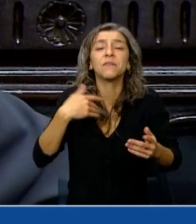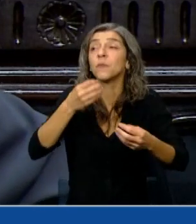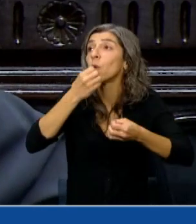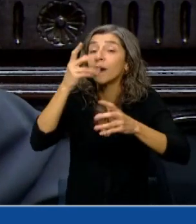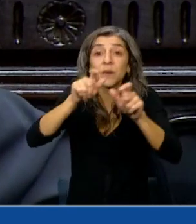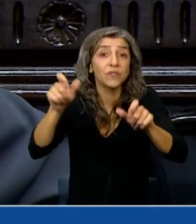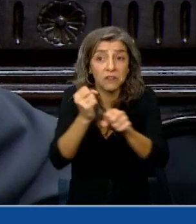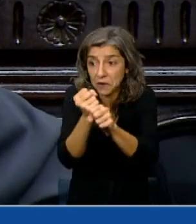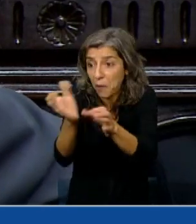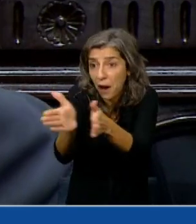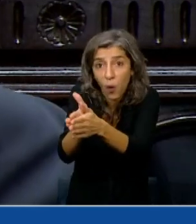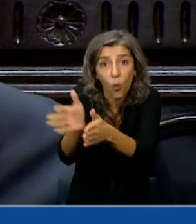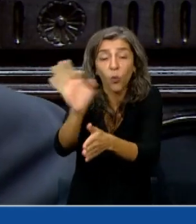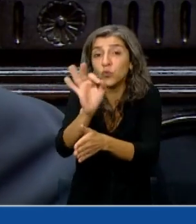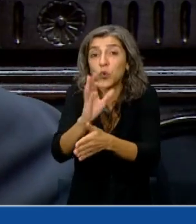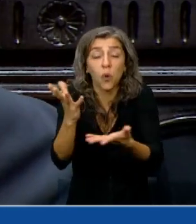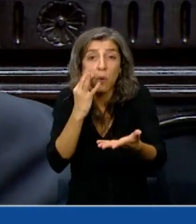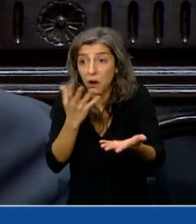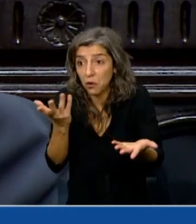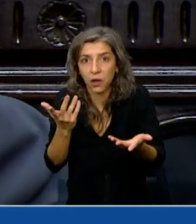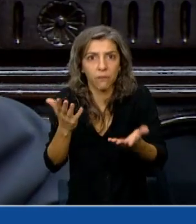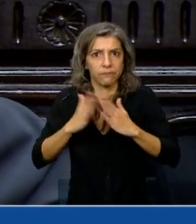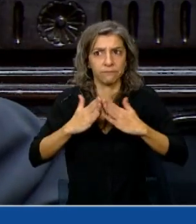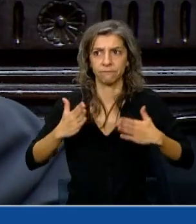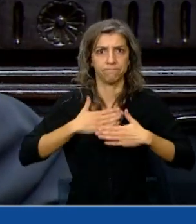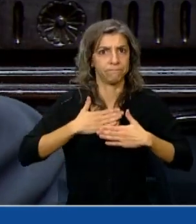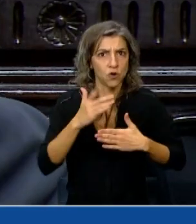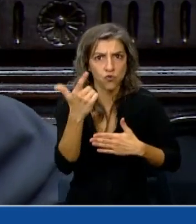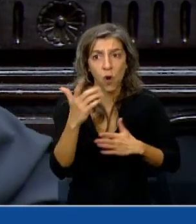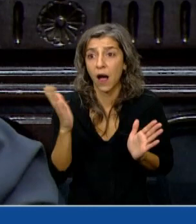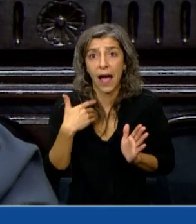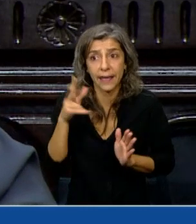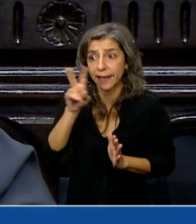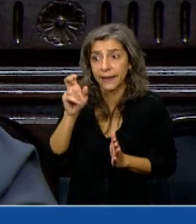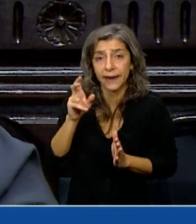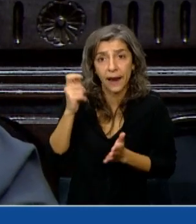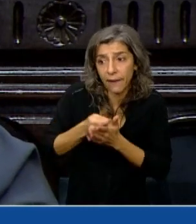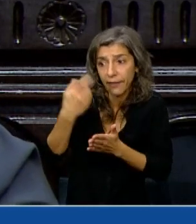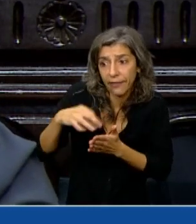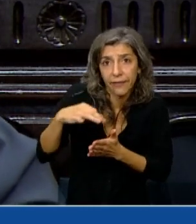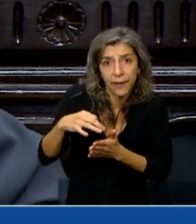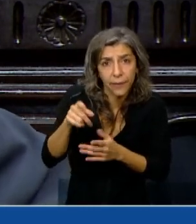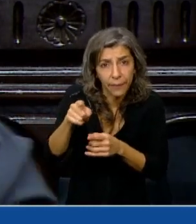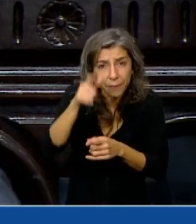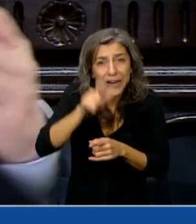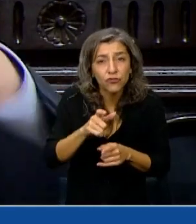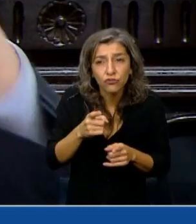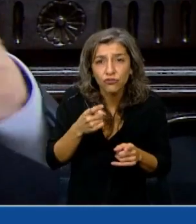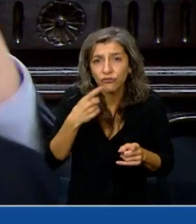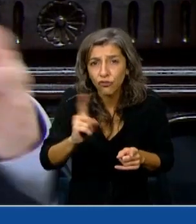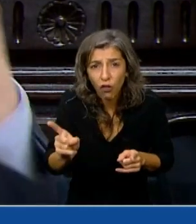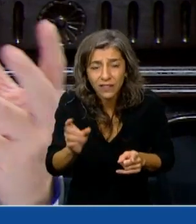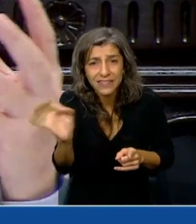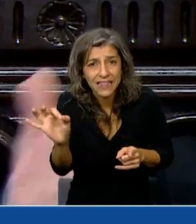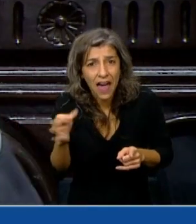trabaja con ustedes, que no es propietario, que tiene que vivir de un alquiler. ¿Qué les dice todos los días? ¿No les dice, no les zumba